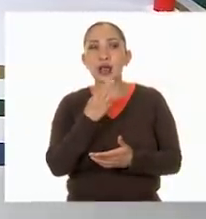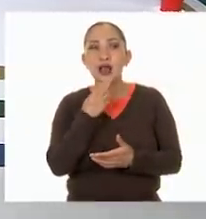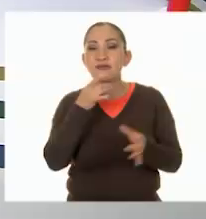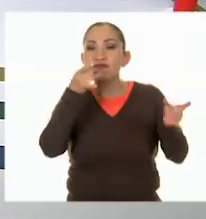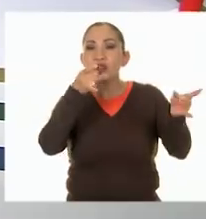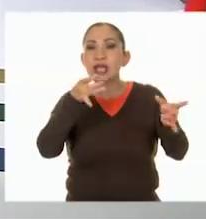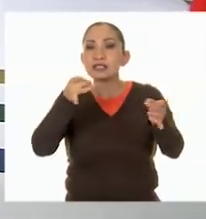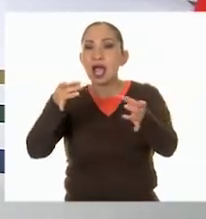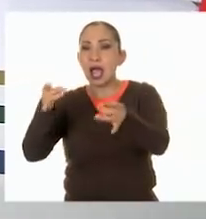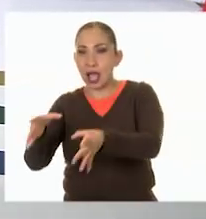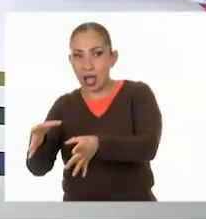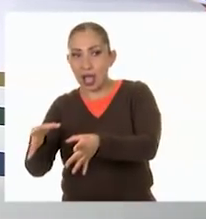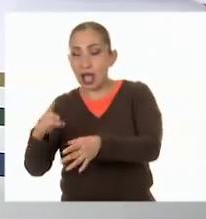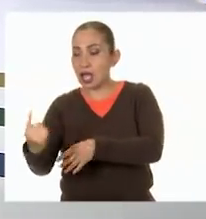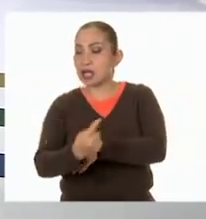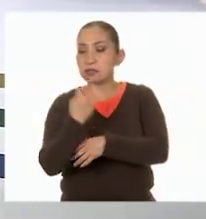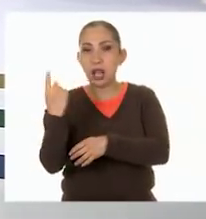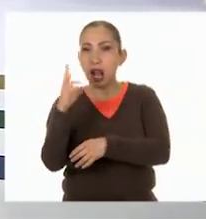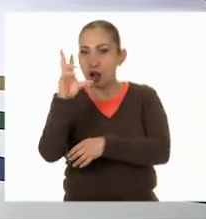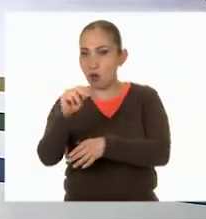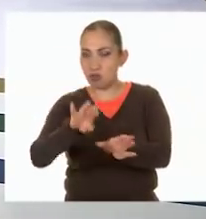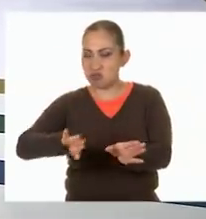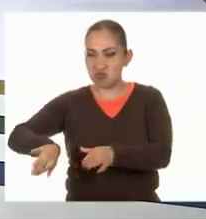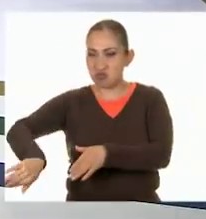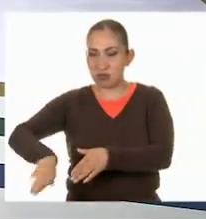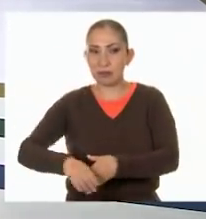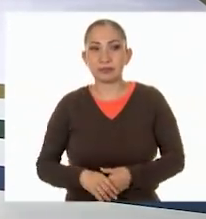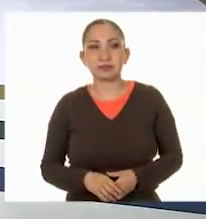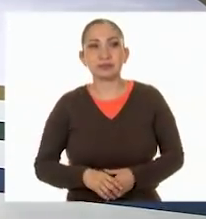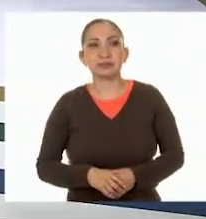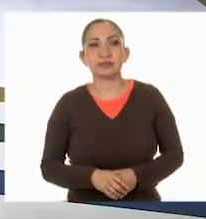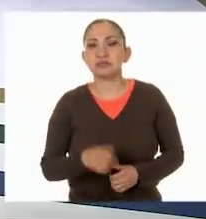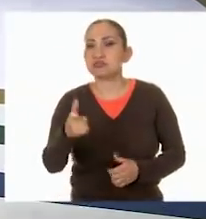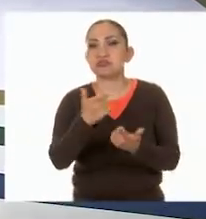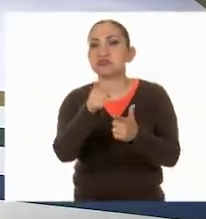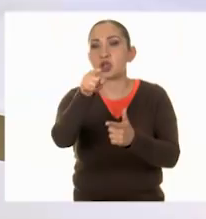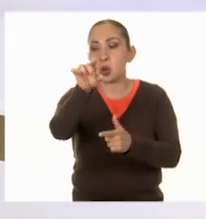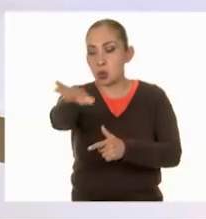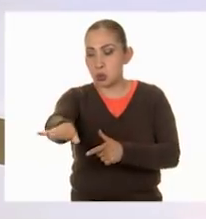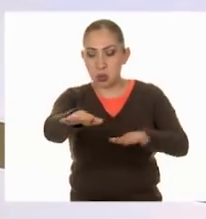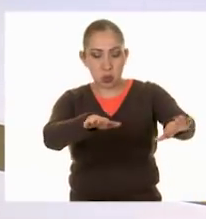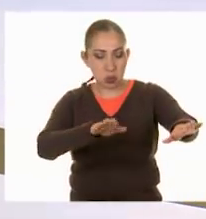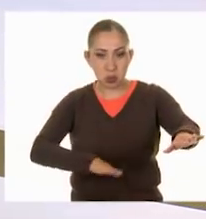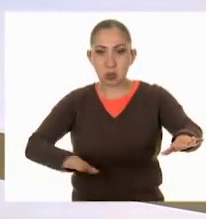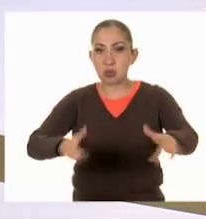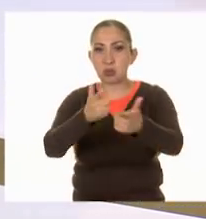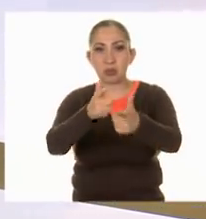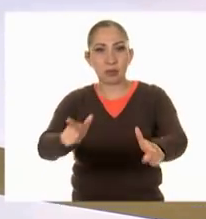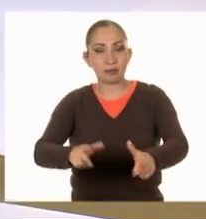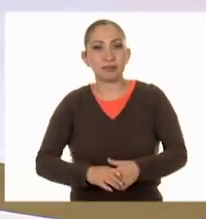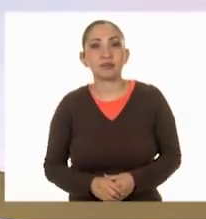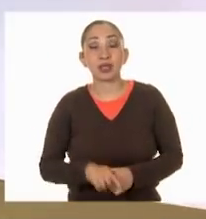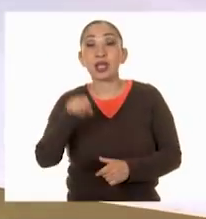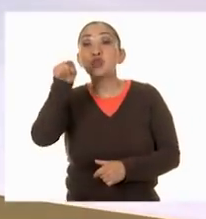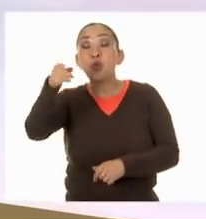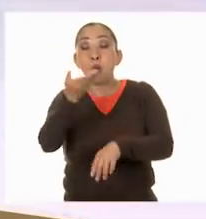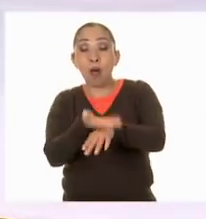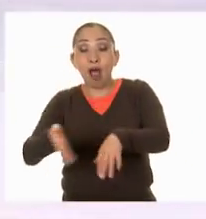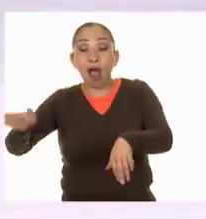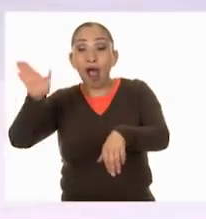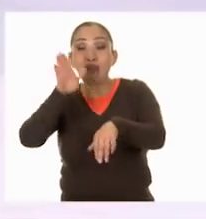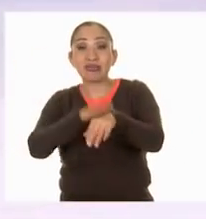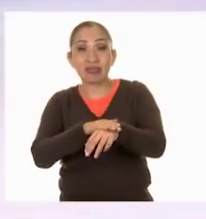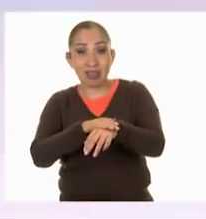la flecha. Las que tienen el espiral, ¿no? Las colocas donde tú quieras. A ver, te doy este, por favor. Espiral no. Y con tus calcetines